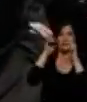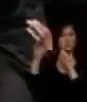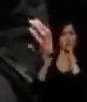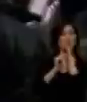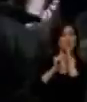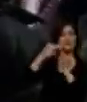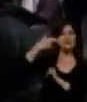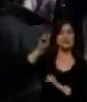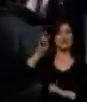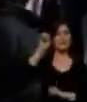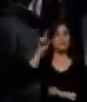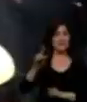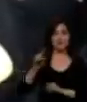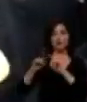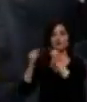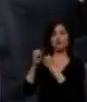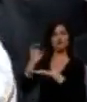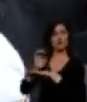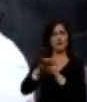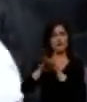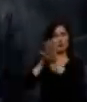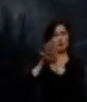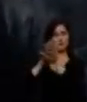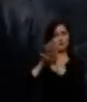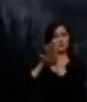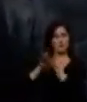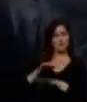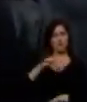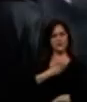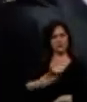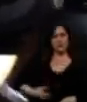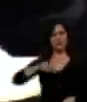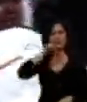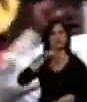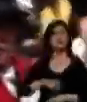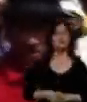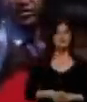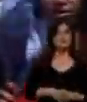del chavismo y otro grupo de ecuatorianos respaldaba al presidente venezolano.